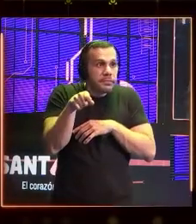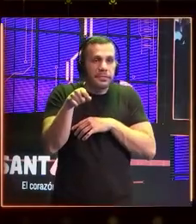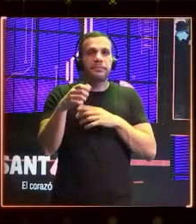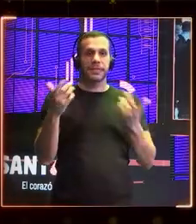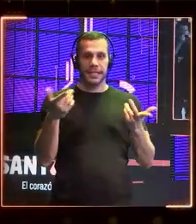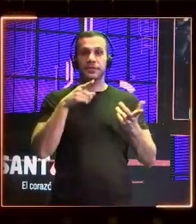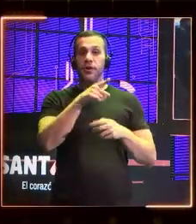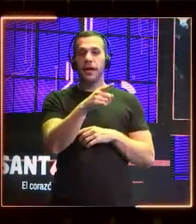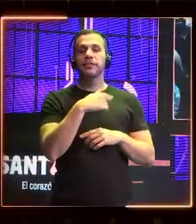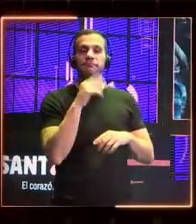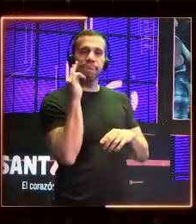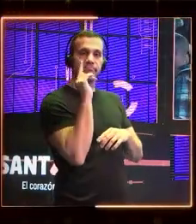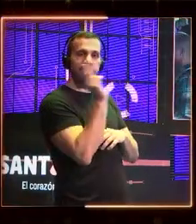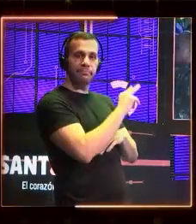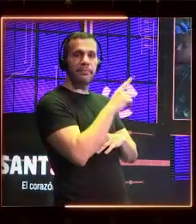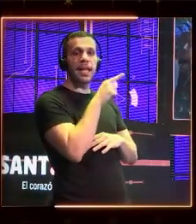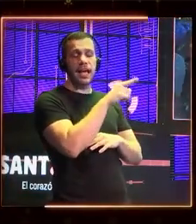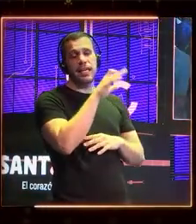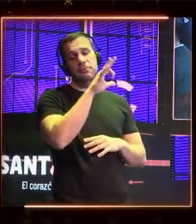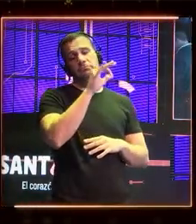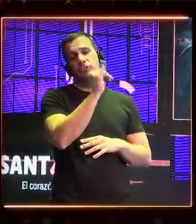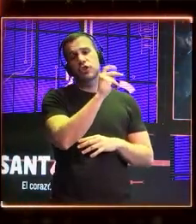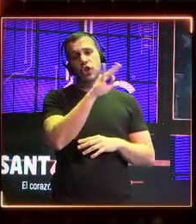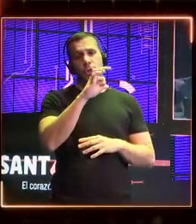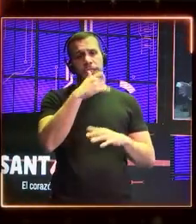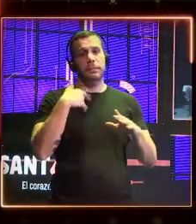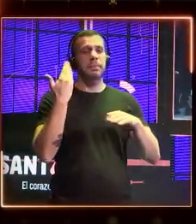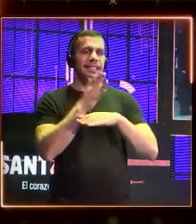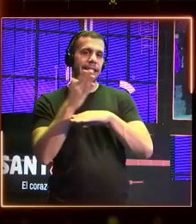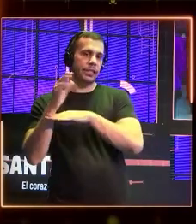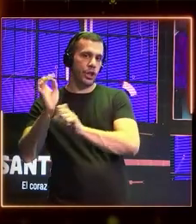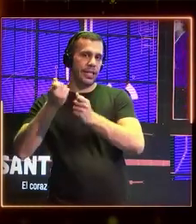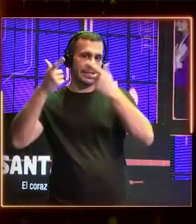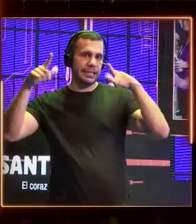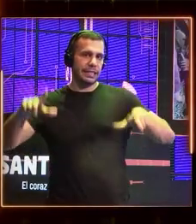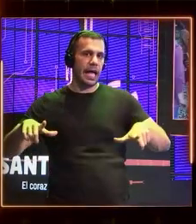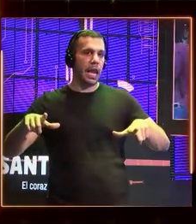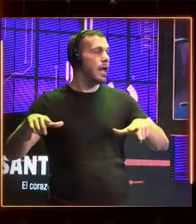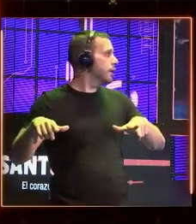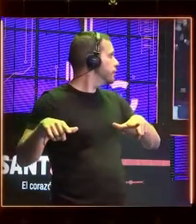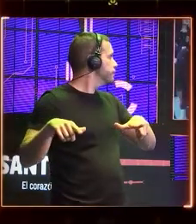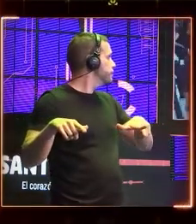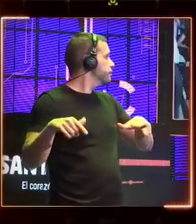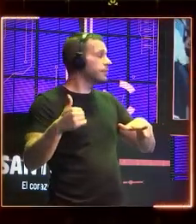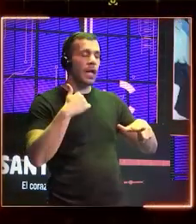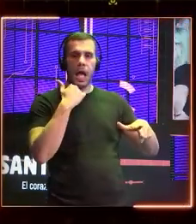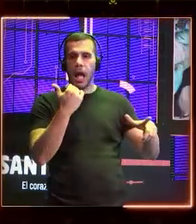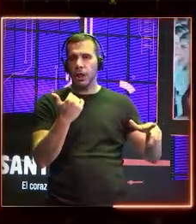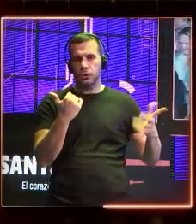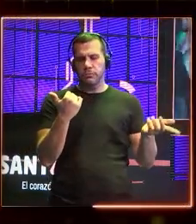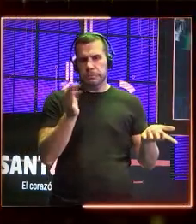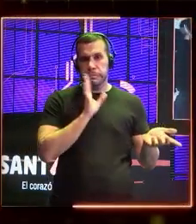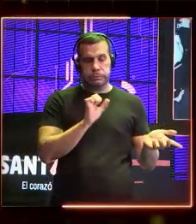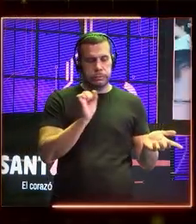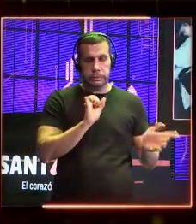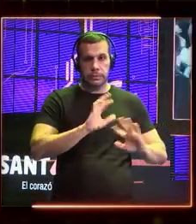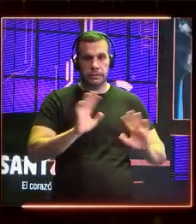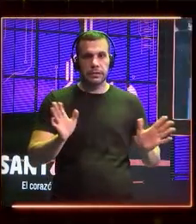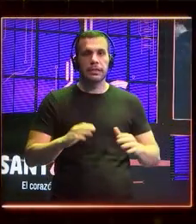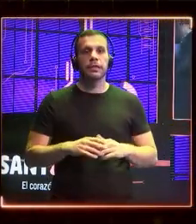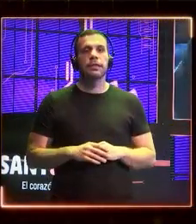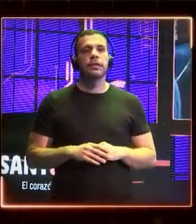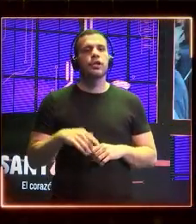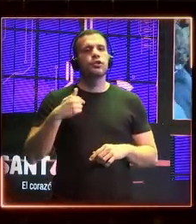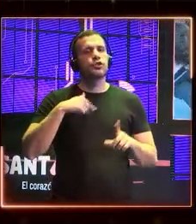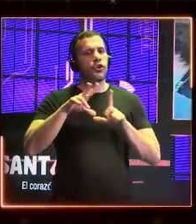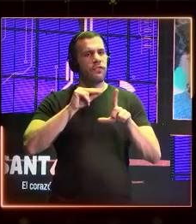y esta vista es desde el Steve Jobs theater es donde se hacen las presentaciones de Apple es una auténtica barbaridad poniendo el vídeo en esta presentación me he